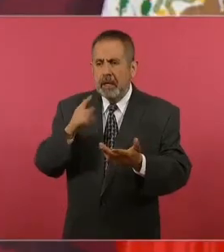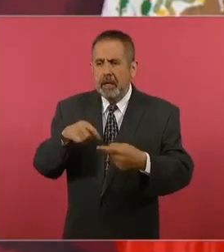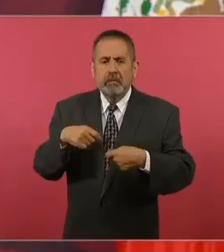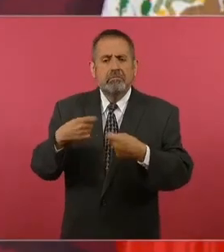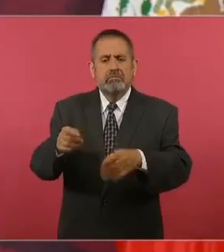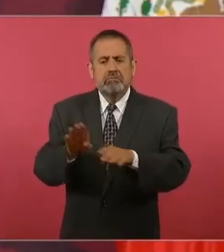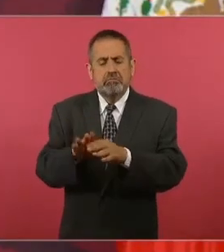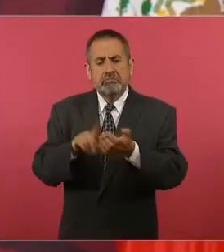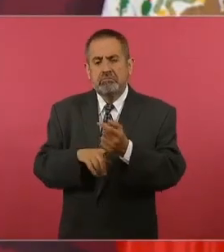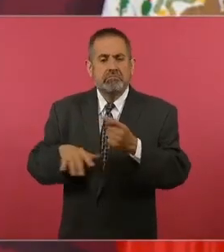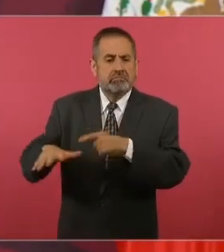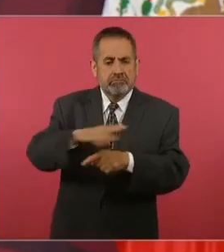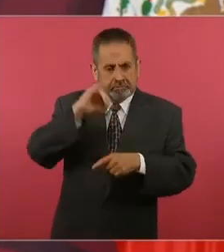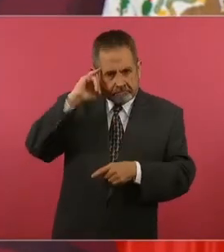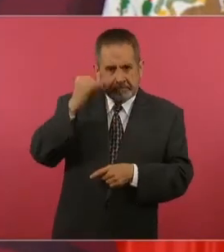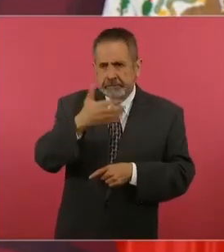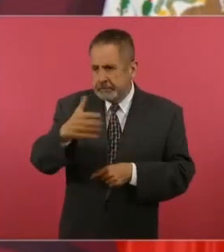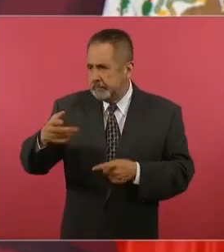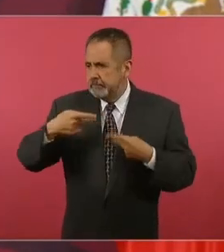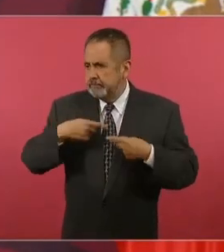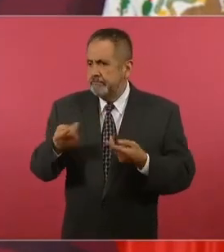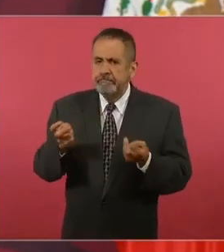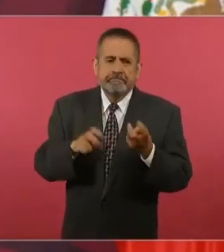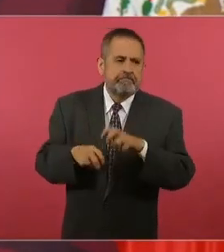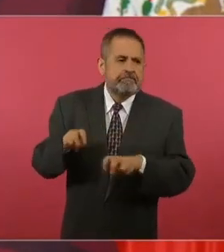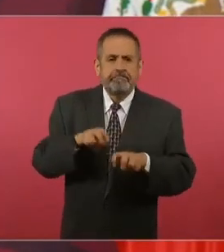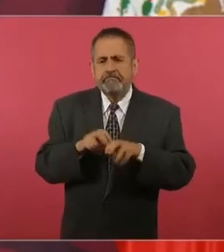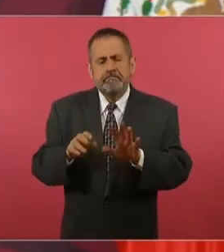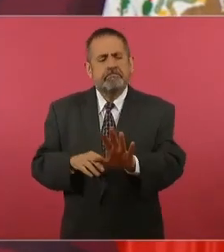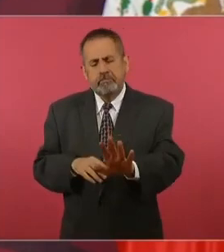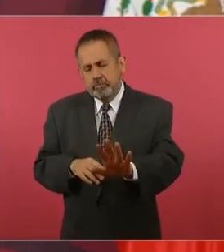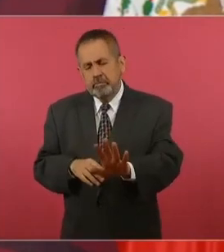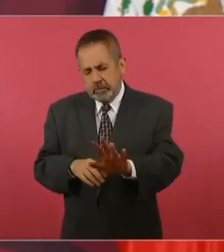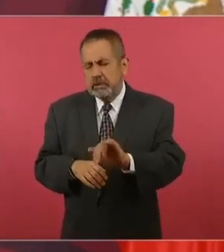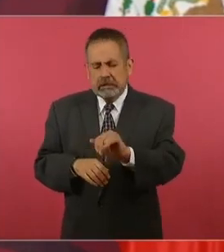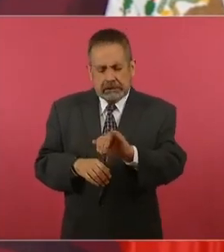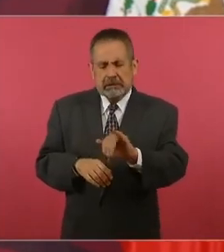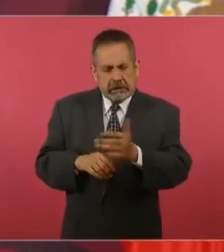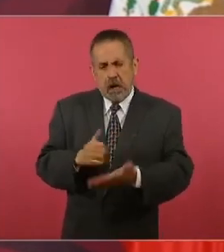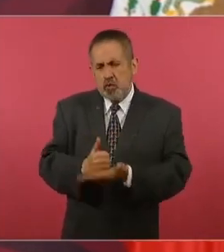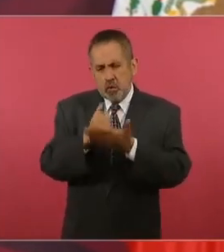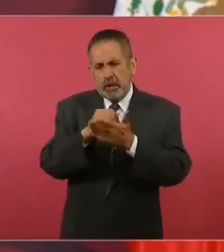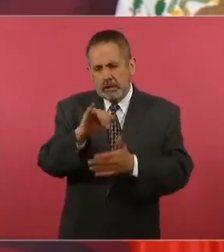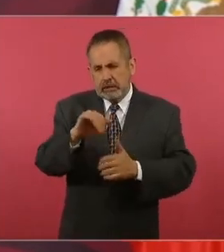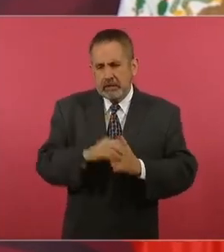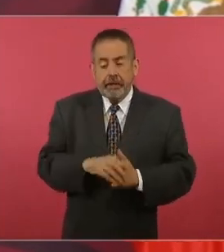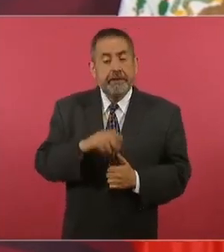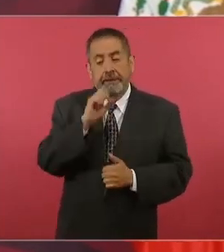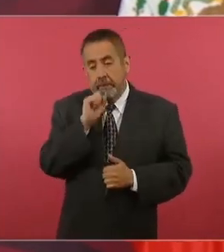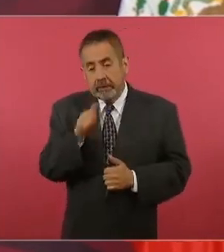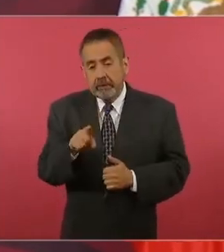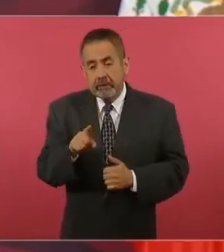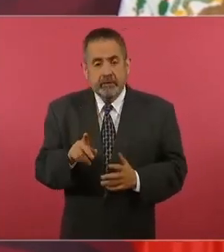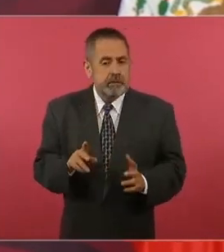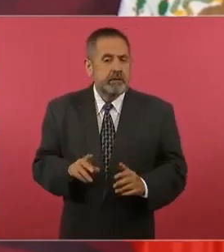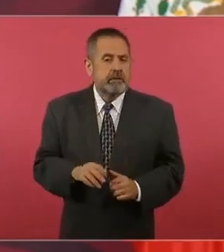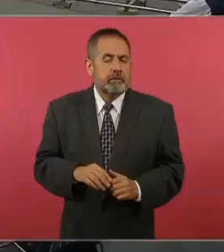los campesinos, productores. Entonces sí ayuda y al mismo tiempo